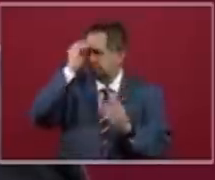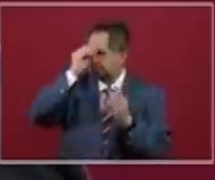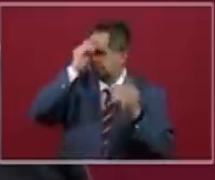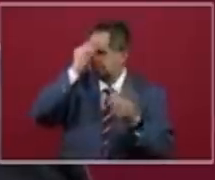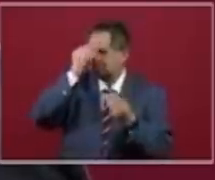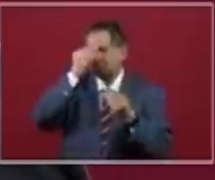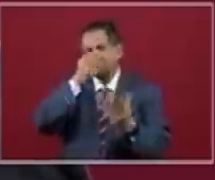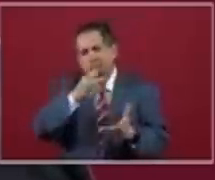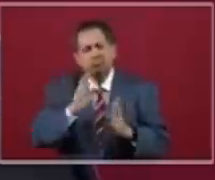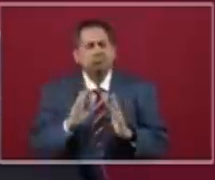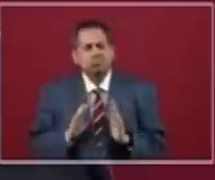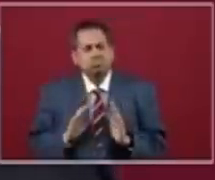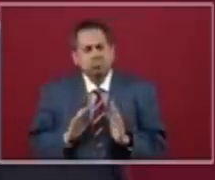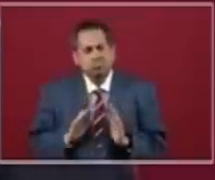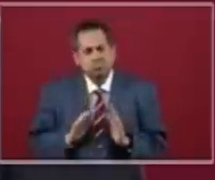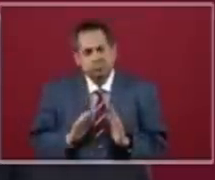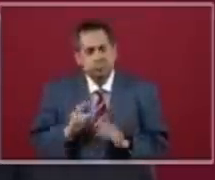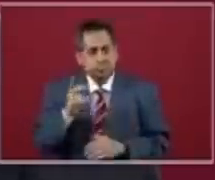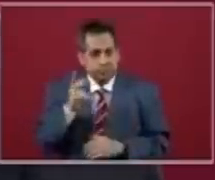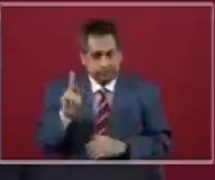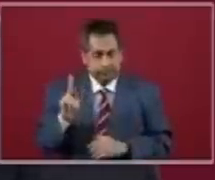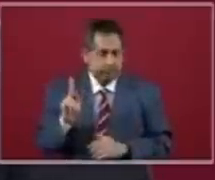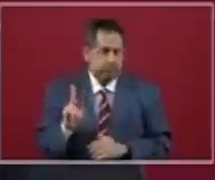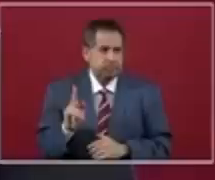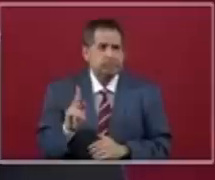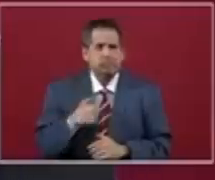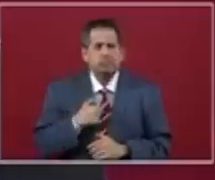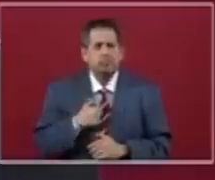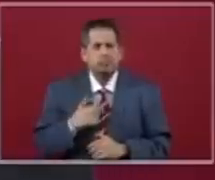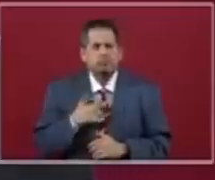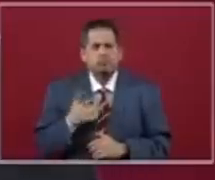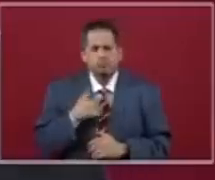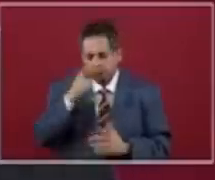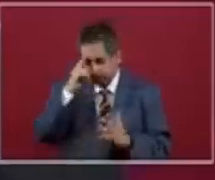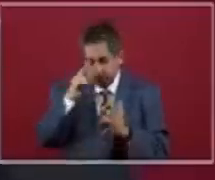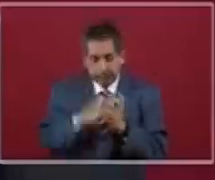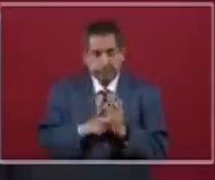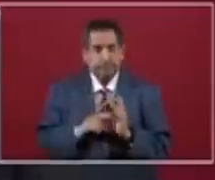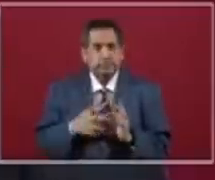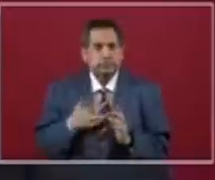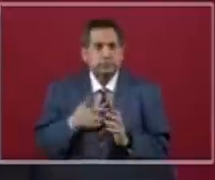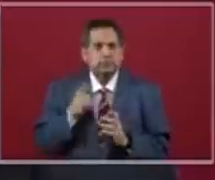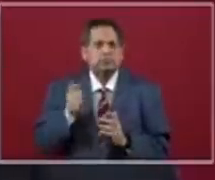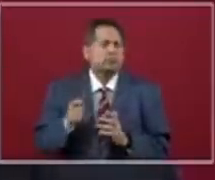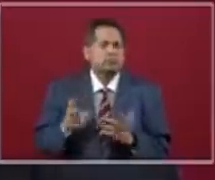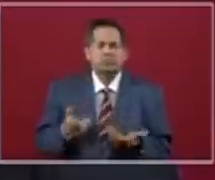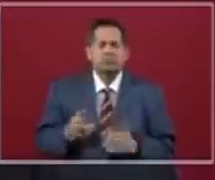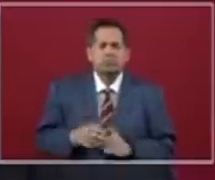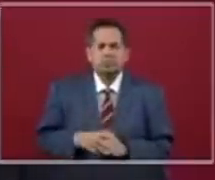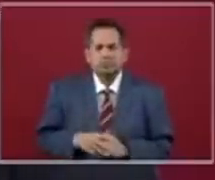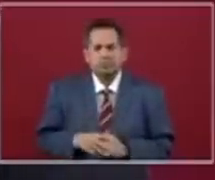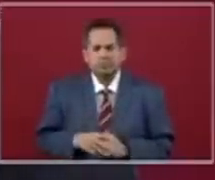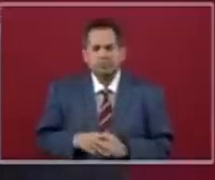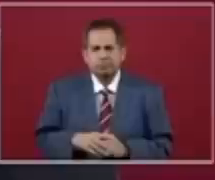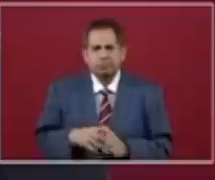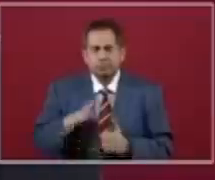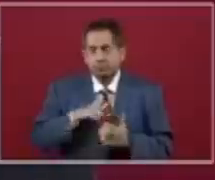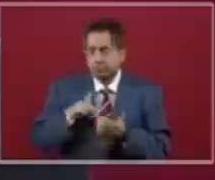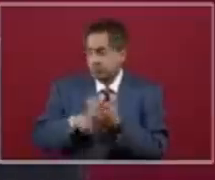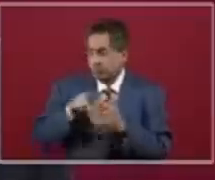reflexiones, pero yo lo que creo es que hay